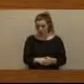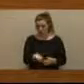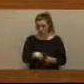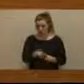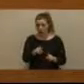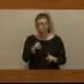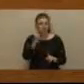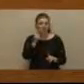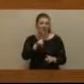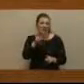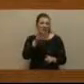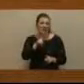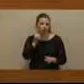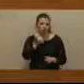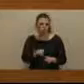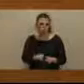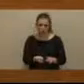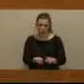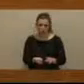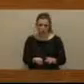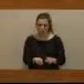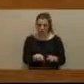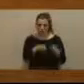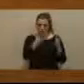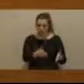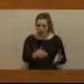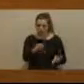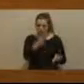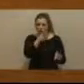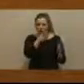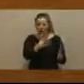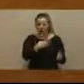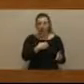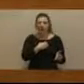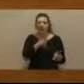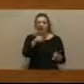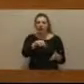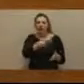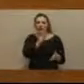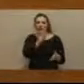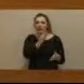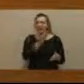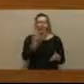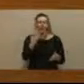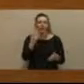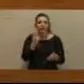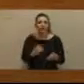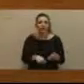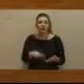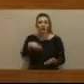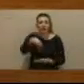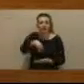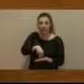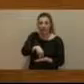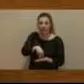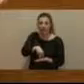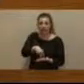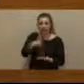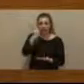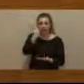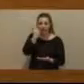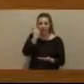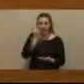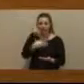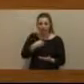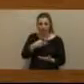mentirosos. Creo que ha tenido usted no puede bajar aquí con toda la cara a decir que, hombre, que estos papeles nos han dado ustedes.